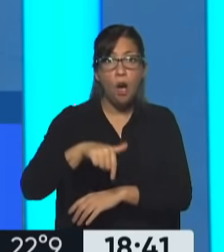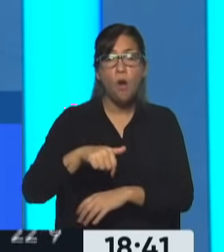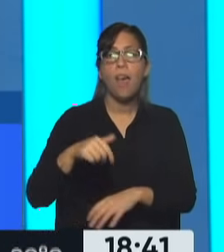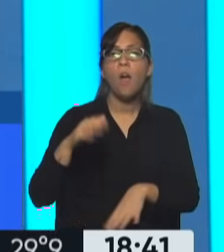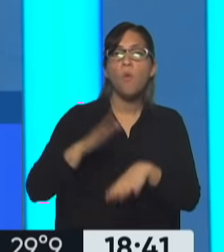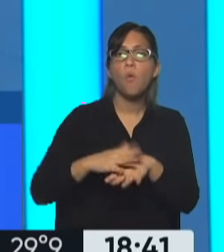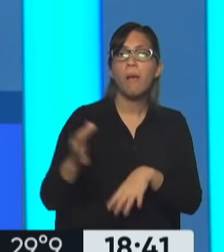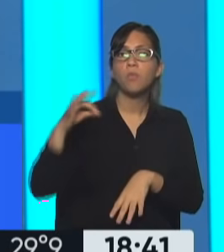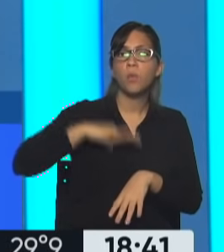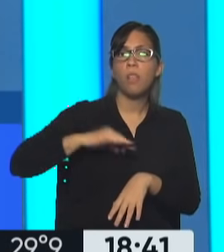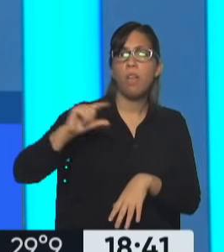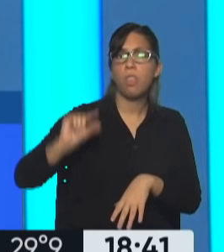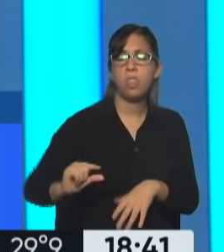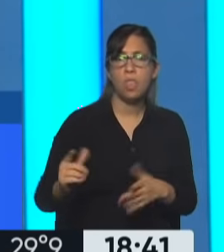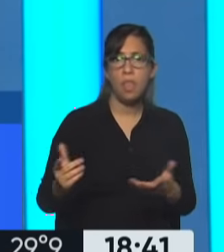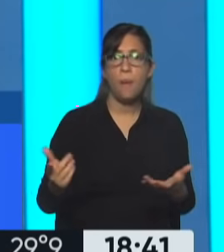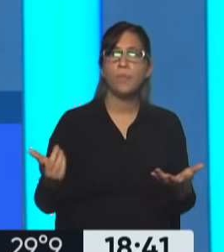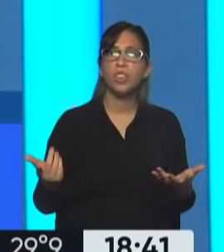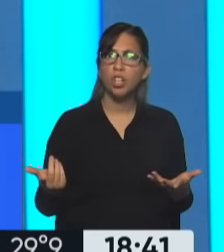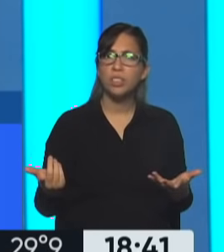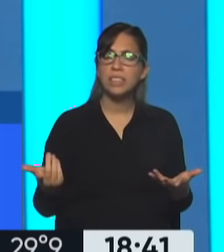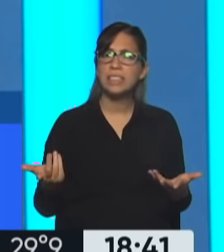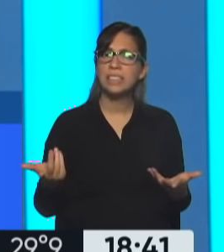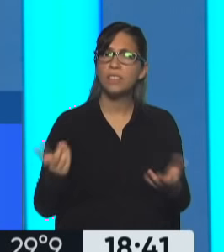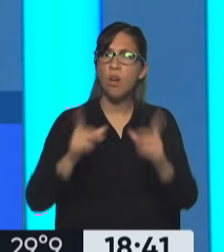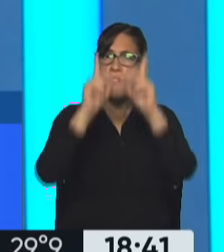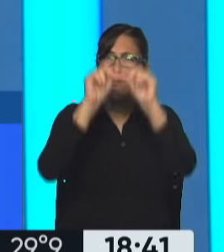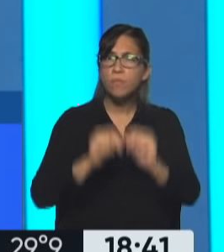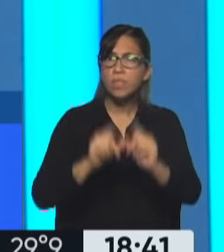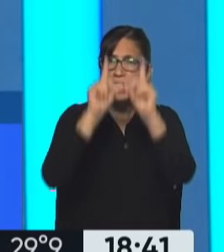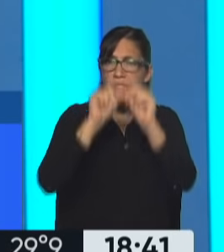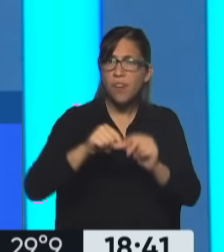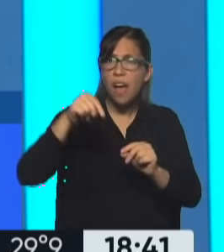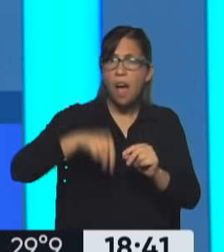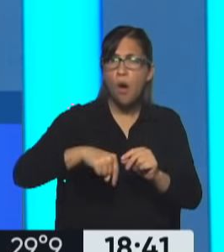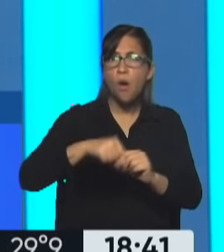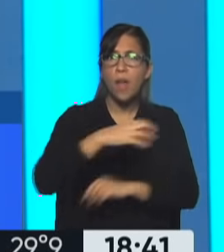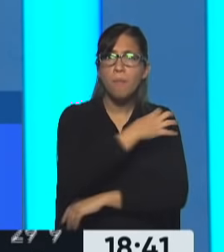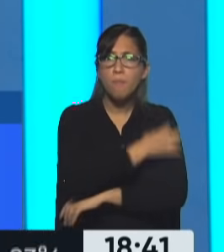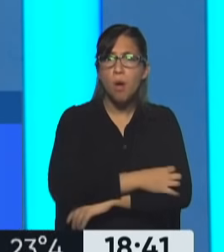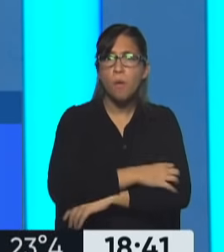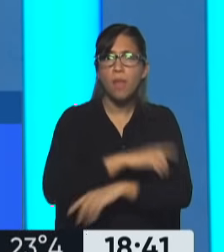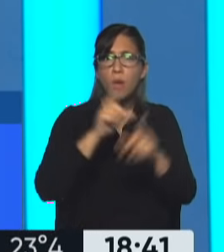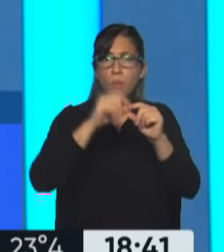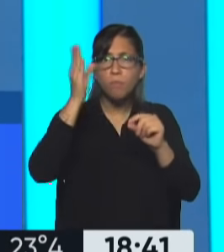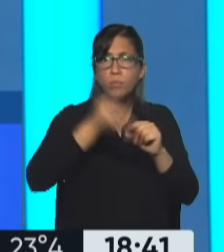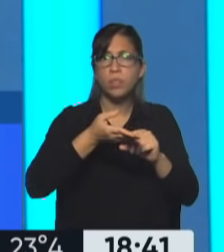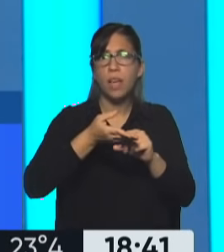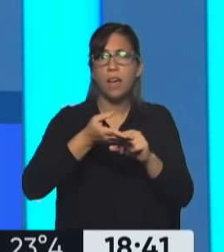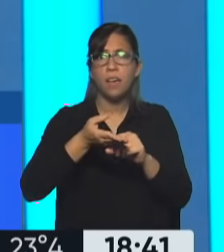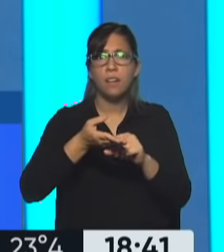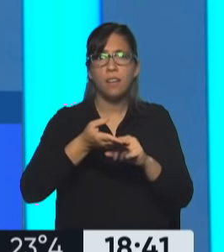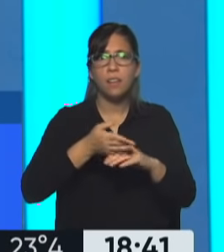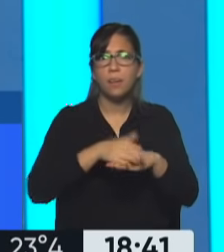ingresos. Estamos en números que con un índice de pobreza bajo, una canasta básica,